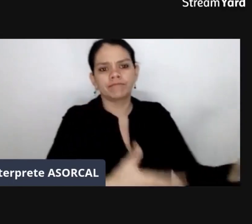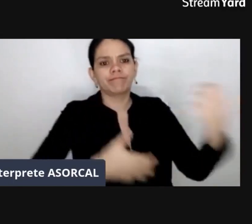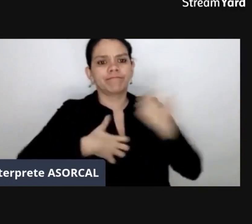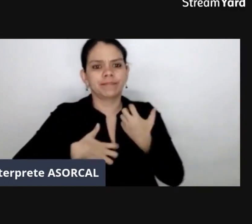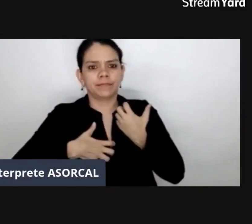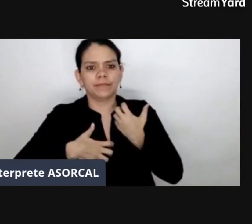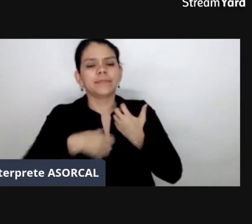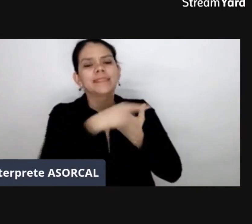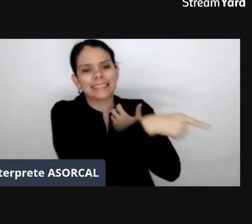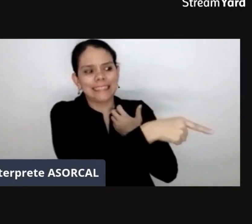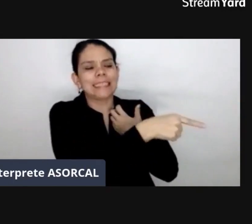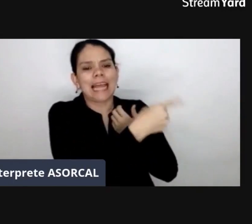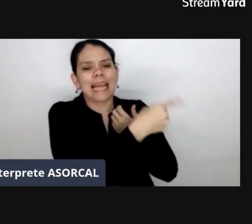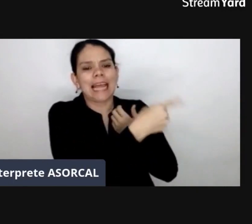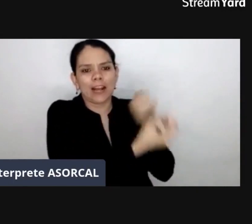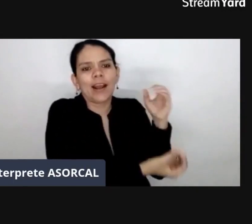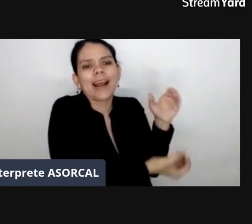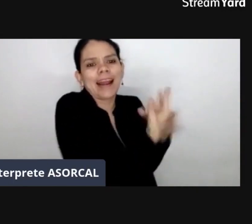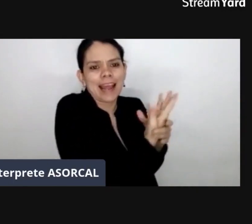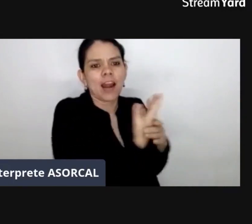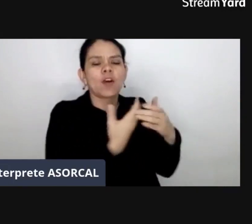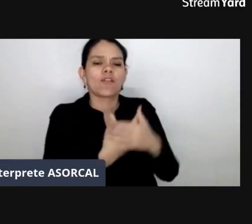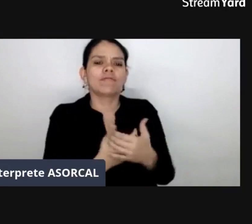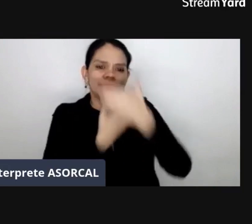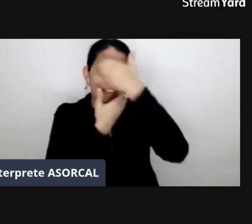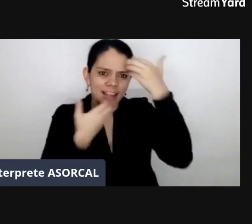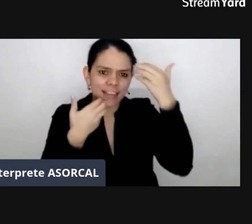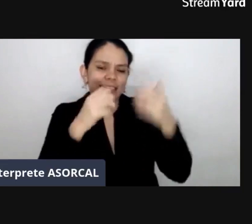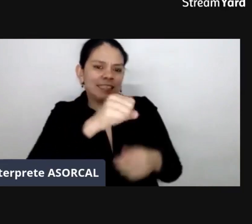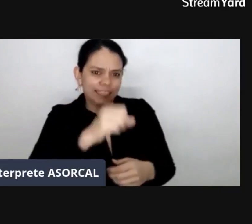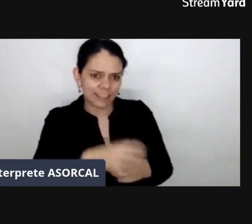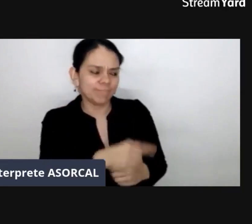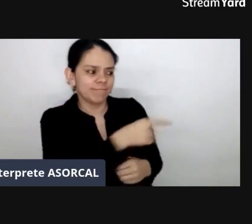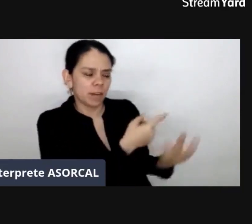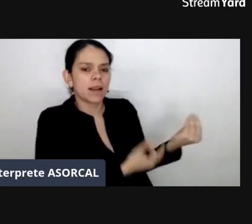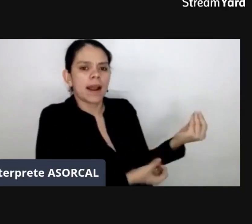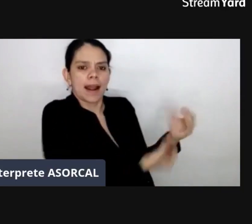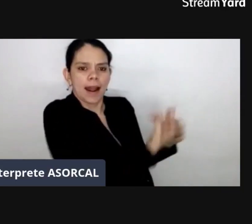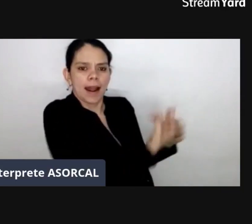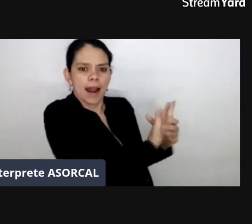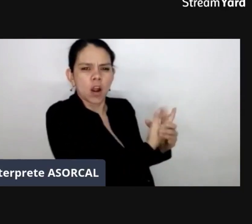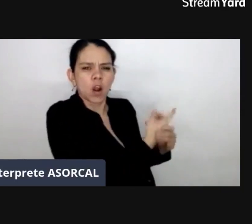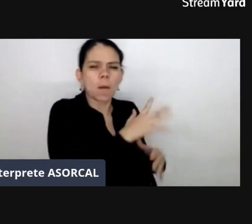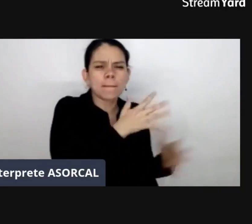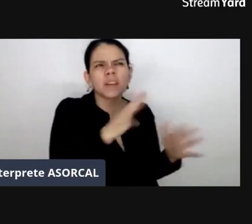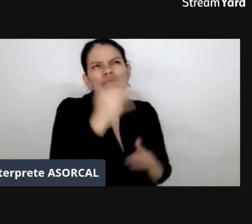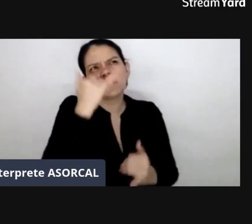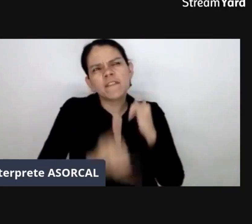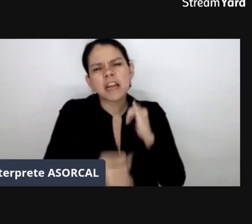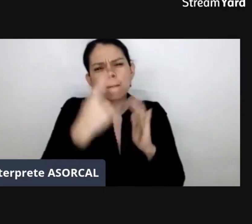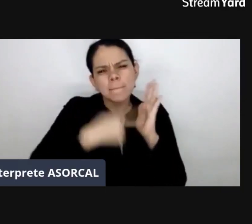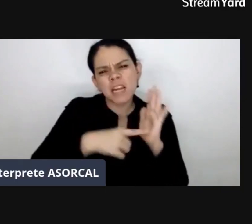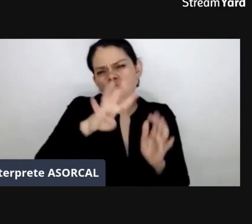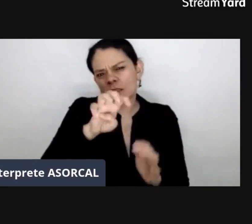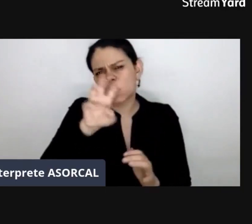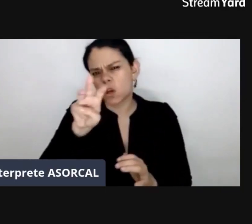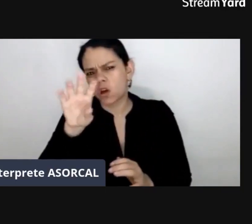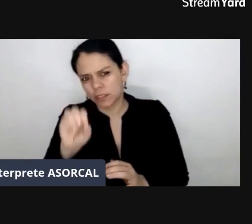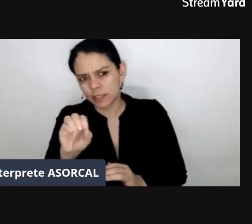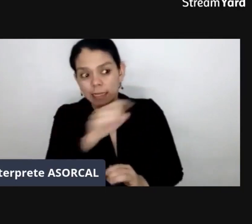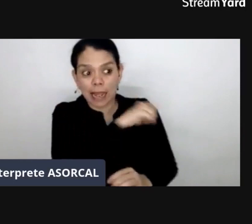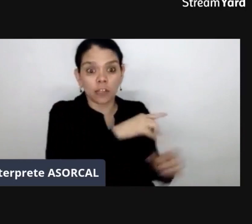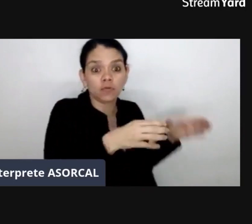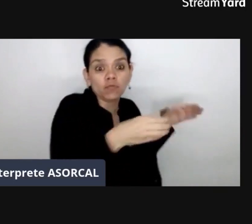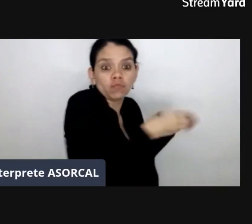guerrilla, conformaron 5 grupos guerrilleros que a fines de 1980 unieron su accionar en el Frente Farabundo Martí para la